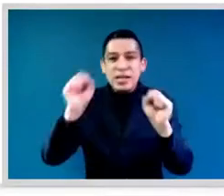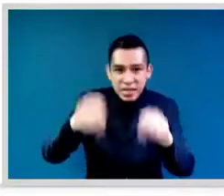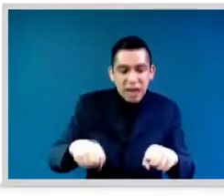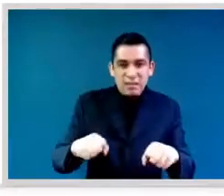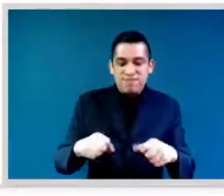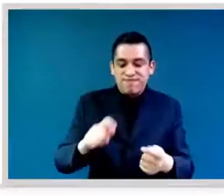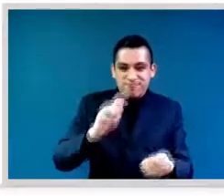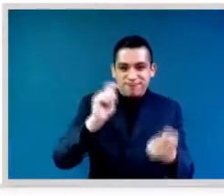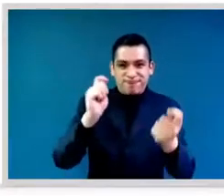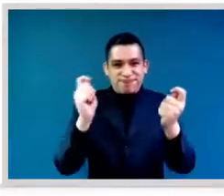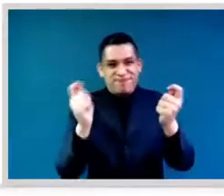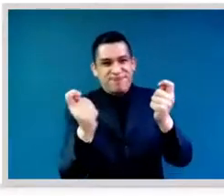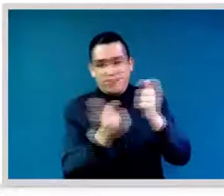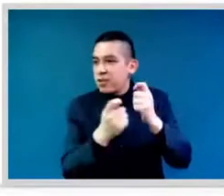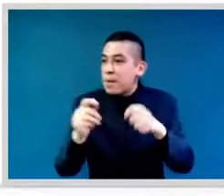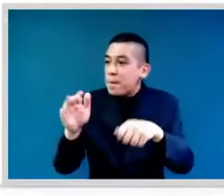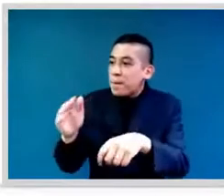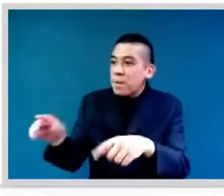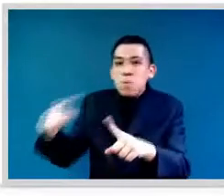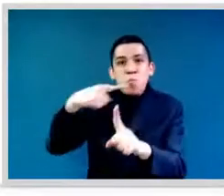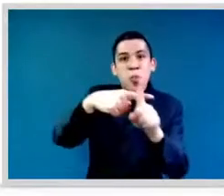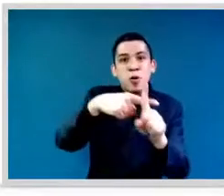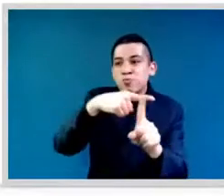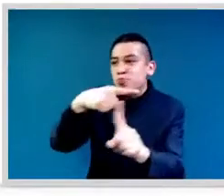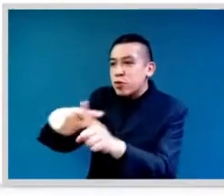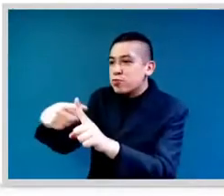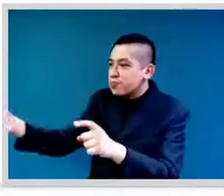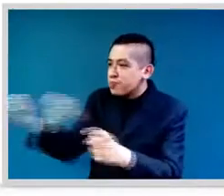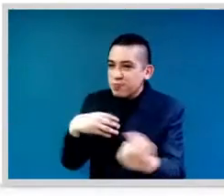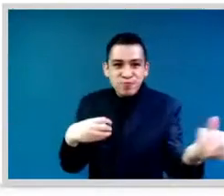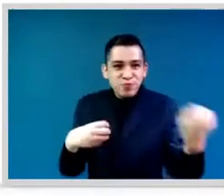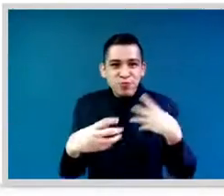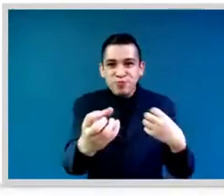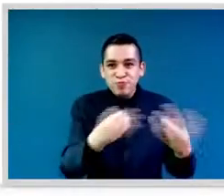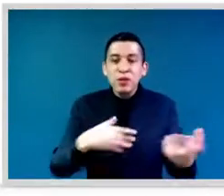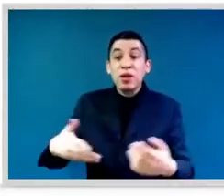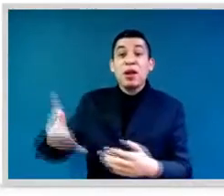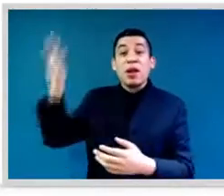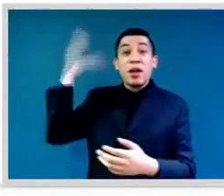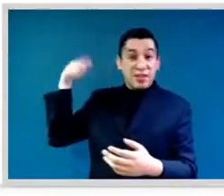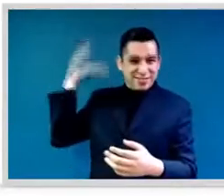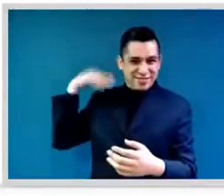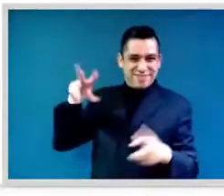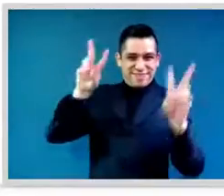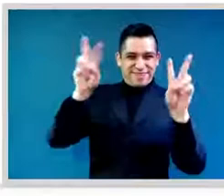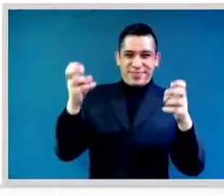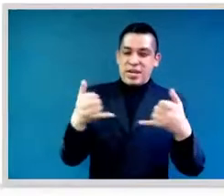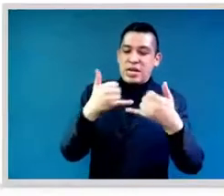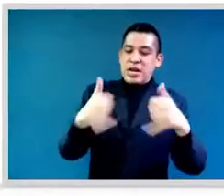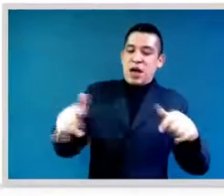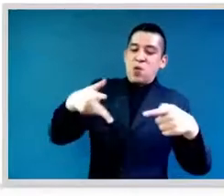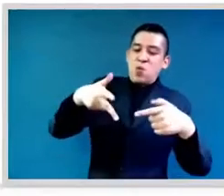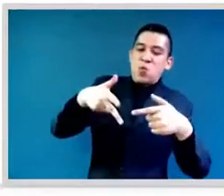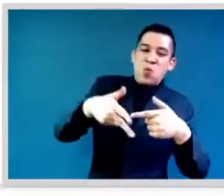compartirles lo que acabo de compartir en la inauguración. En México hoy tenemos un congreso paritario y